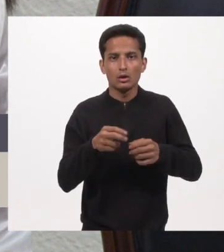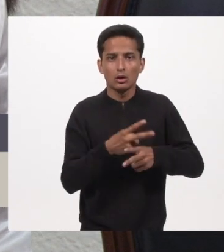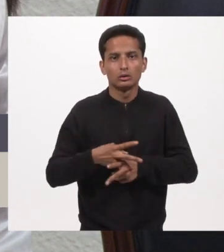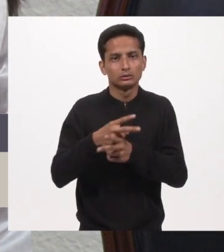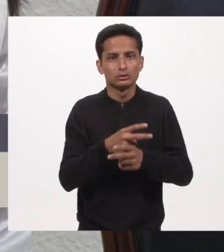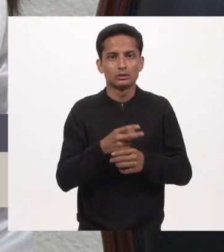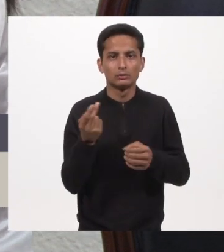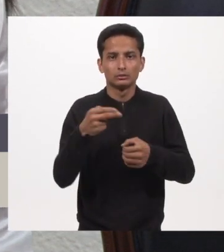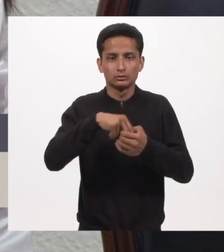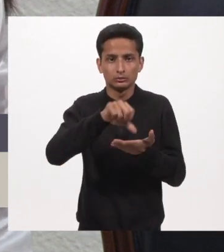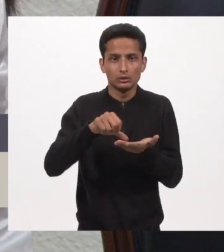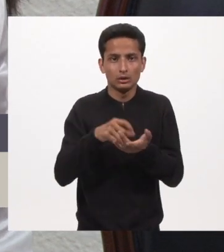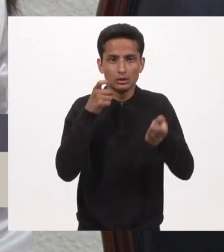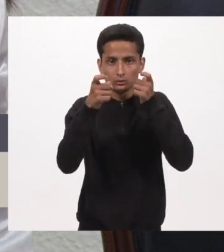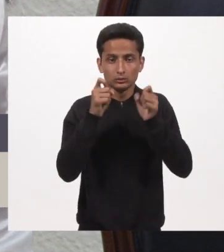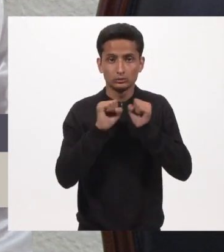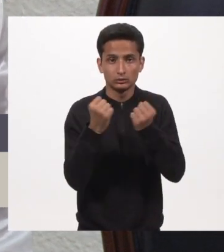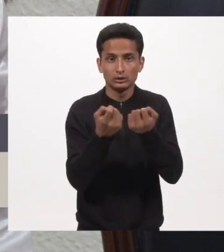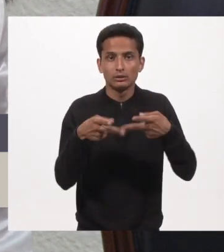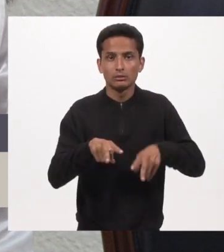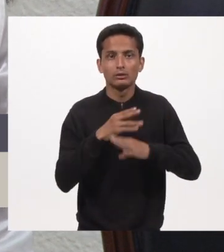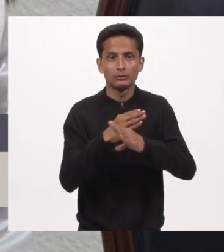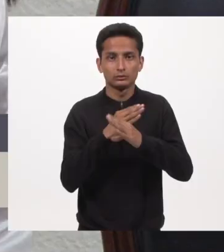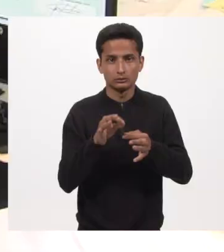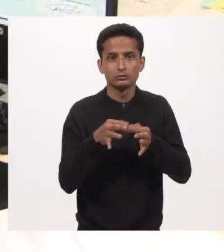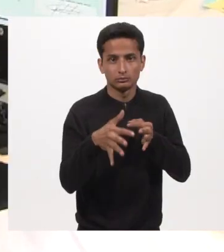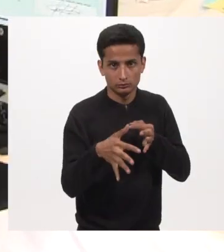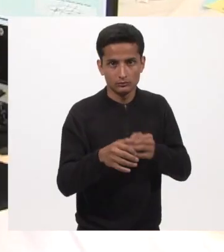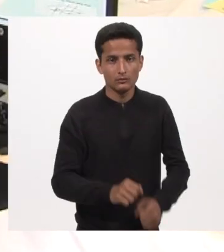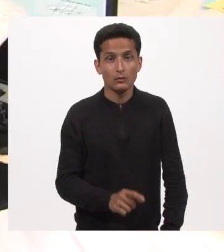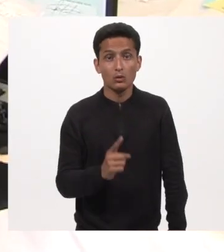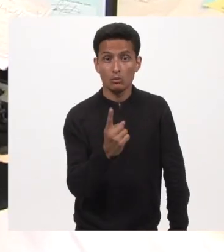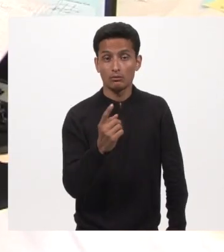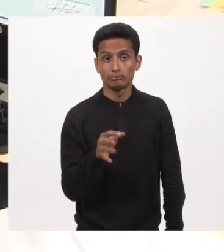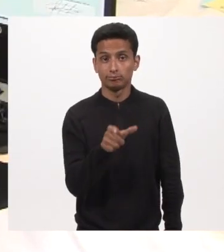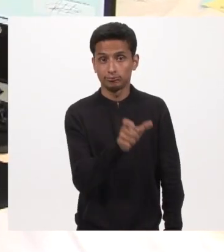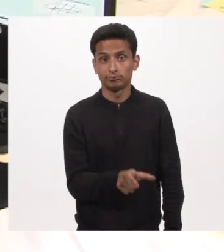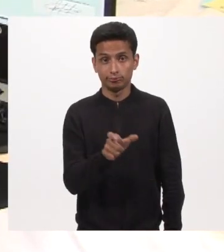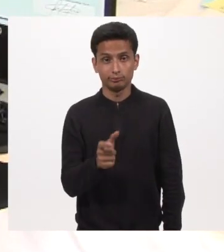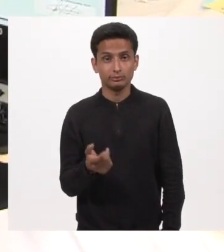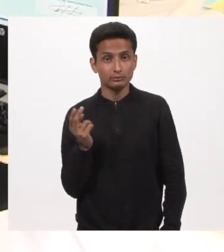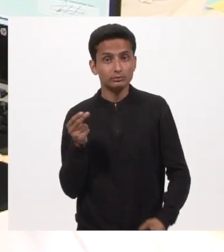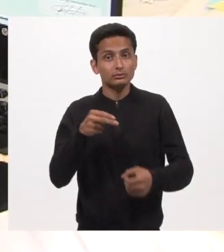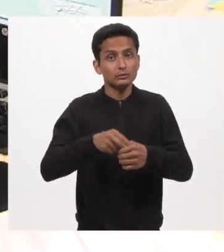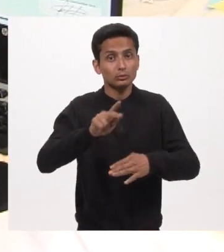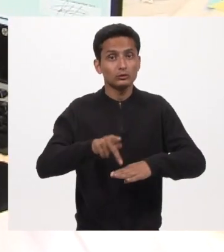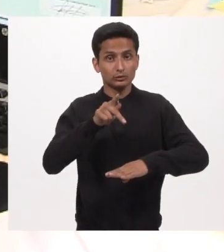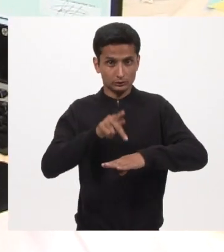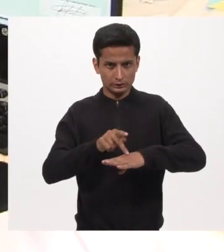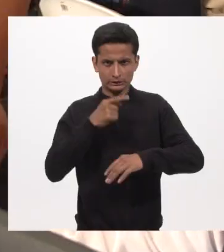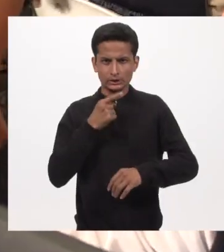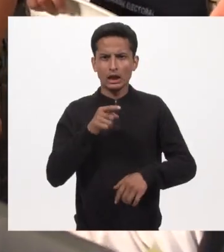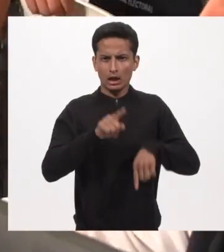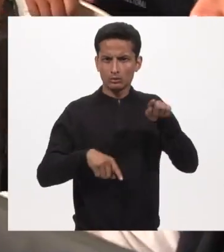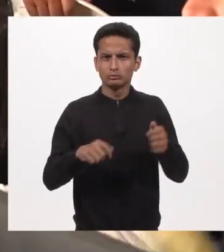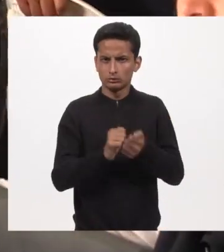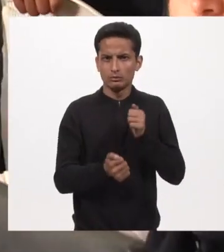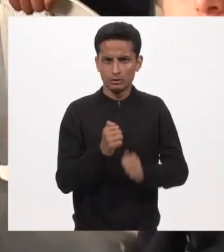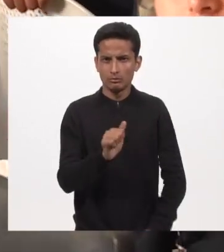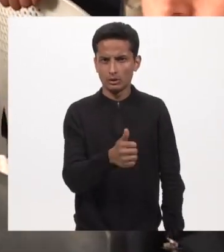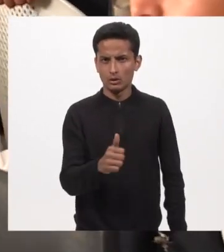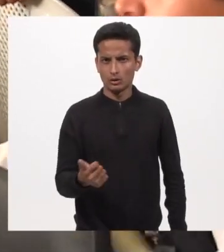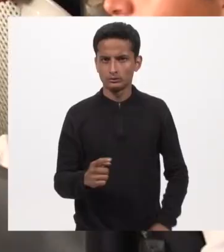Control Social, y de la Defensoría del Pueblo. Uno de los grafólogos que participó en el proceso evidenció